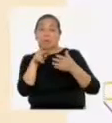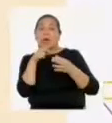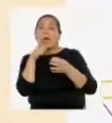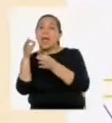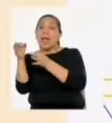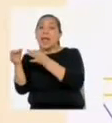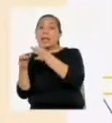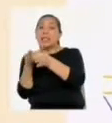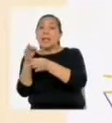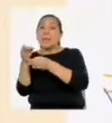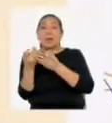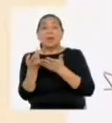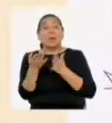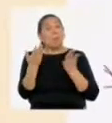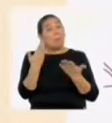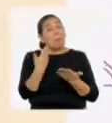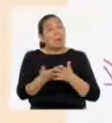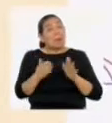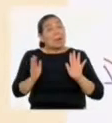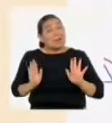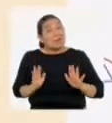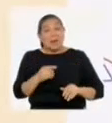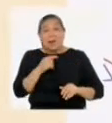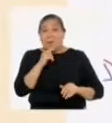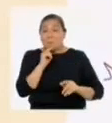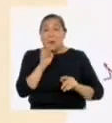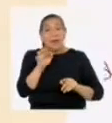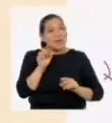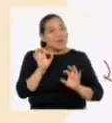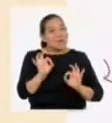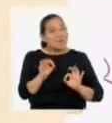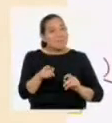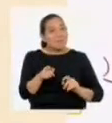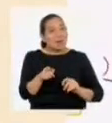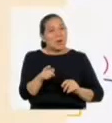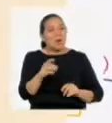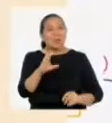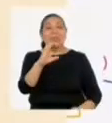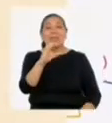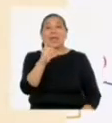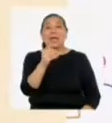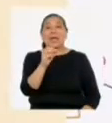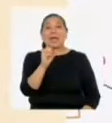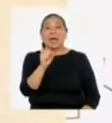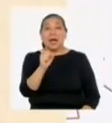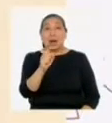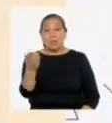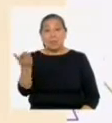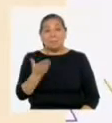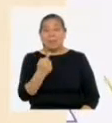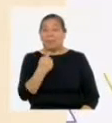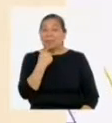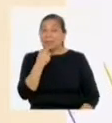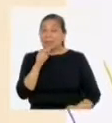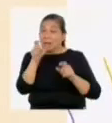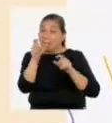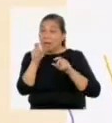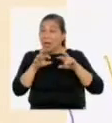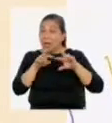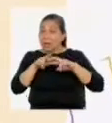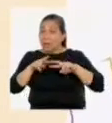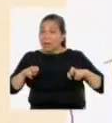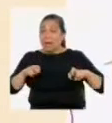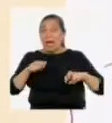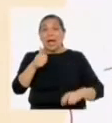e investigadores. Probablemente la niña fue la misma señora de Cao. Veamos lo que dice la